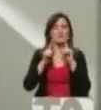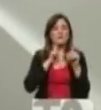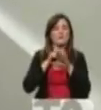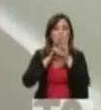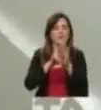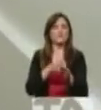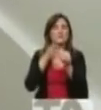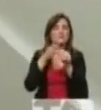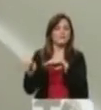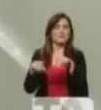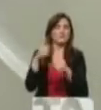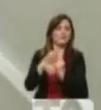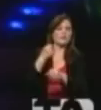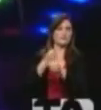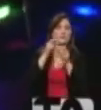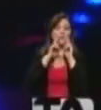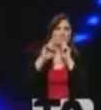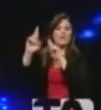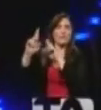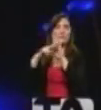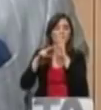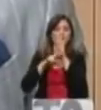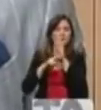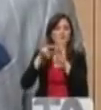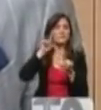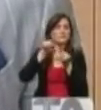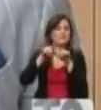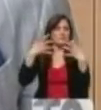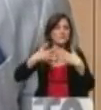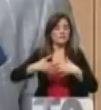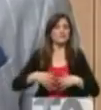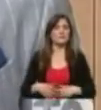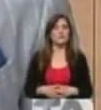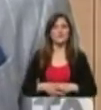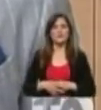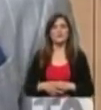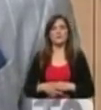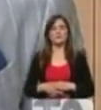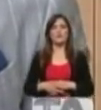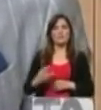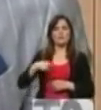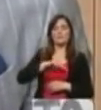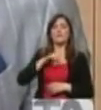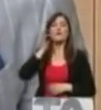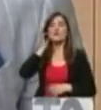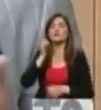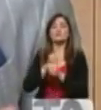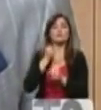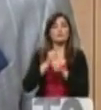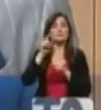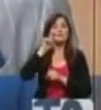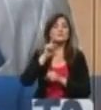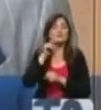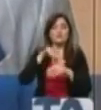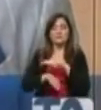respaldar y reconocer esta actividad, pero dentro de un marco regulatorio. El acercamiento que se ha tenido con EDAS es por única vez. Hemos